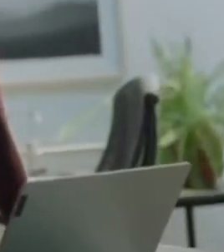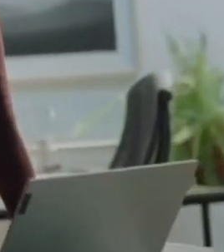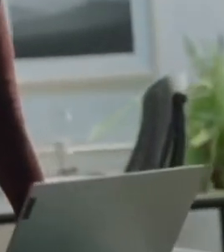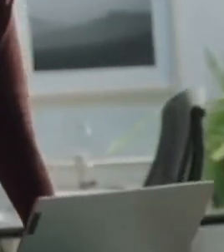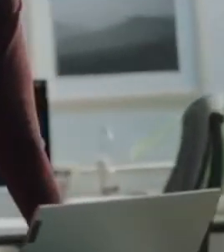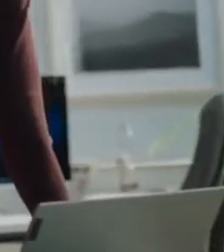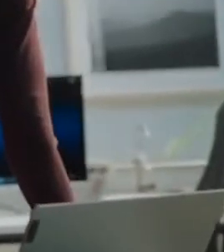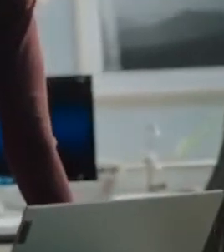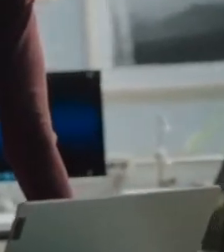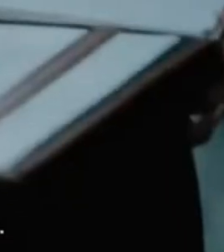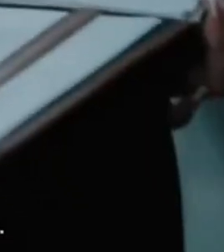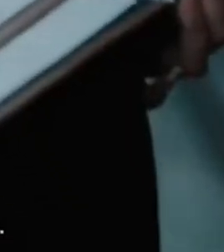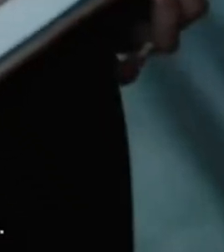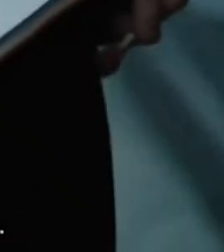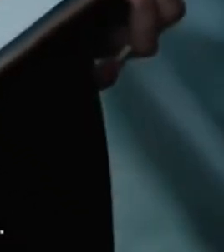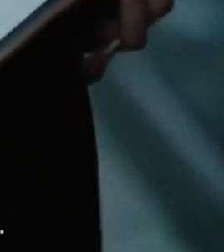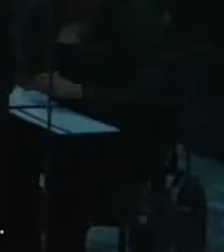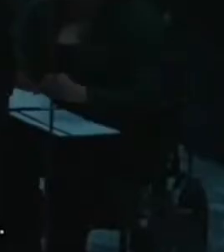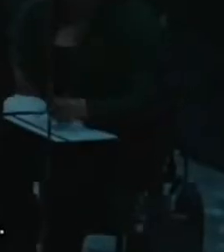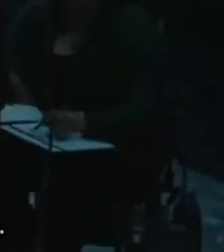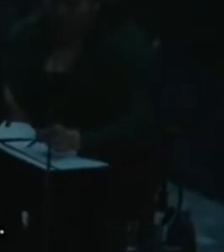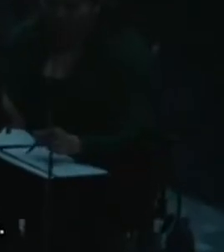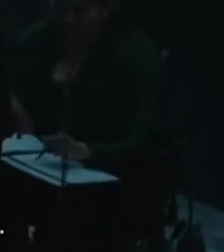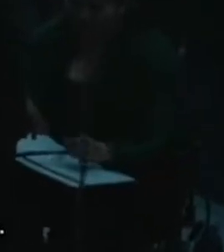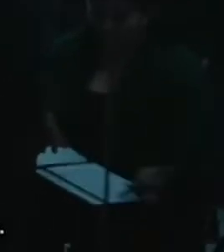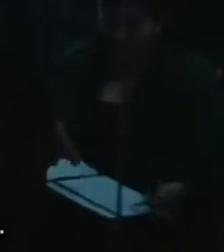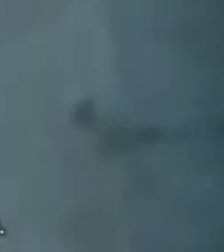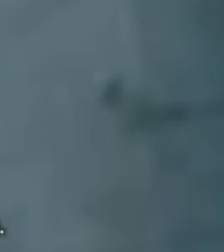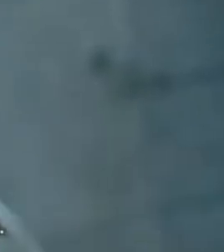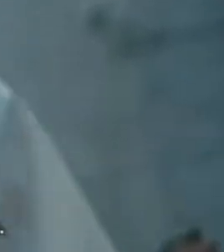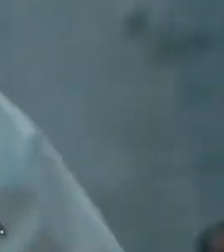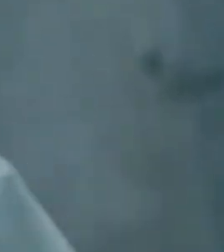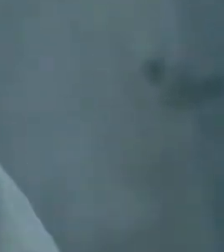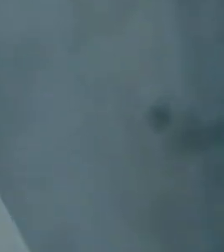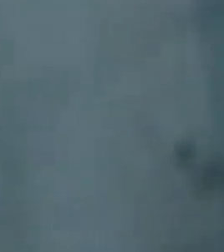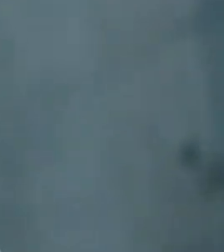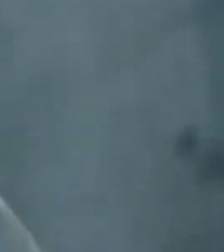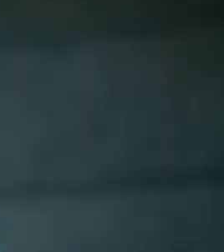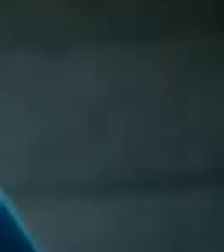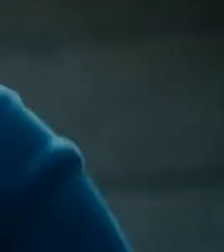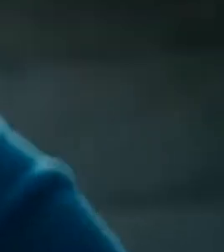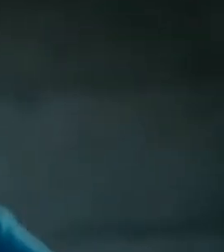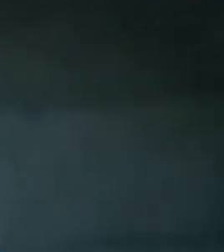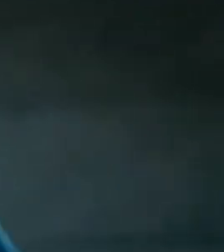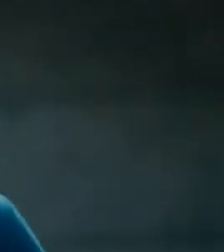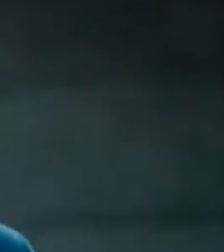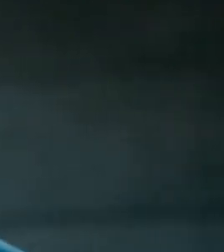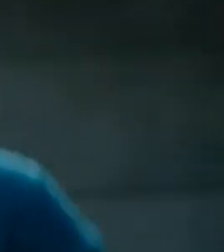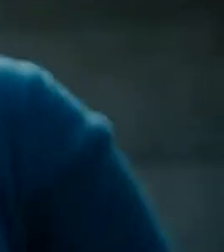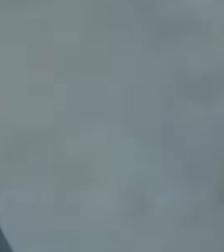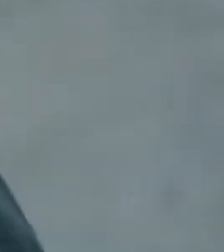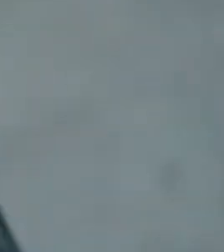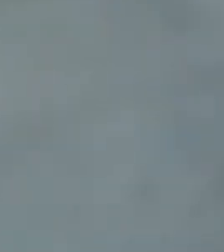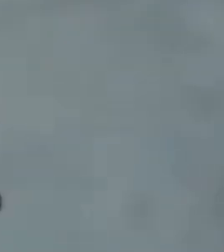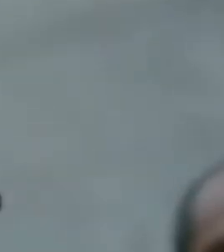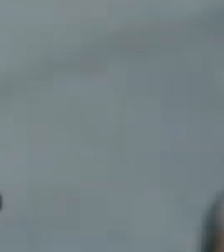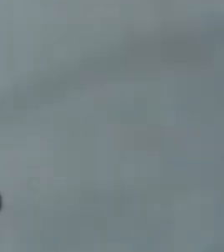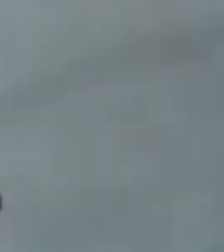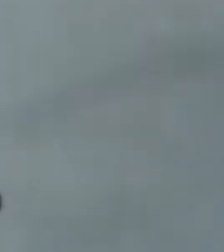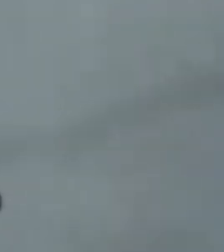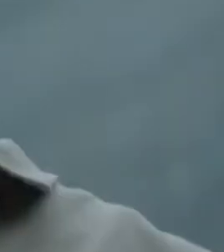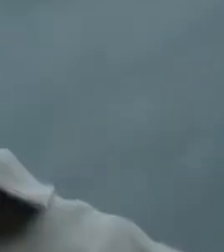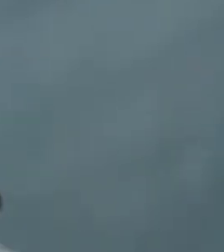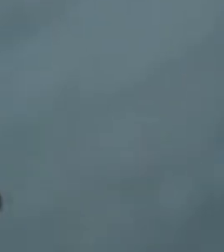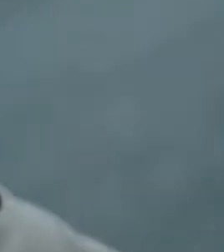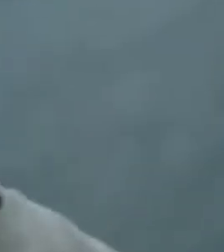de existir, Infonavit es de los trabajadores y lo seguirá siendo. No hay vuelta atrás. Por eso,